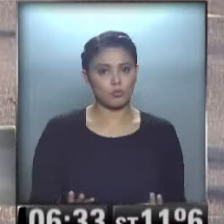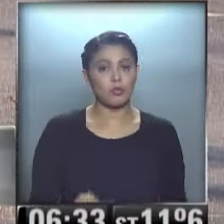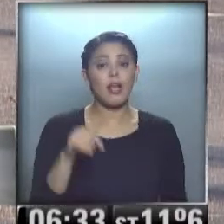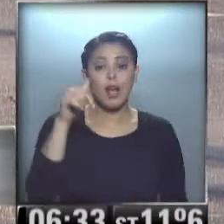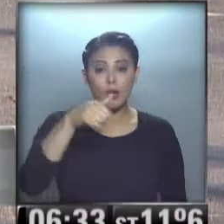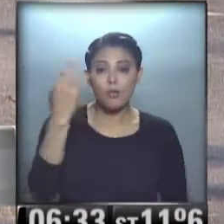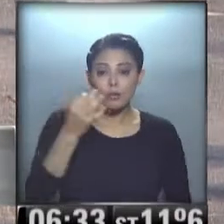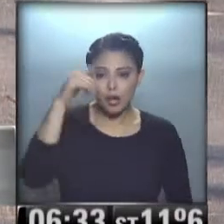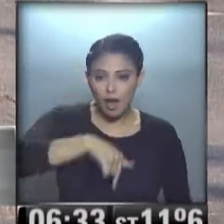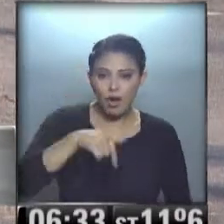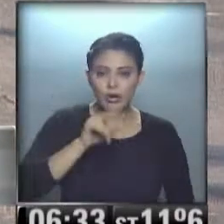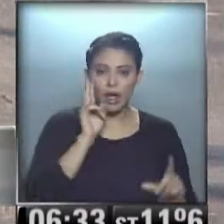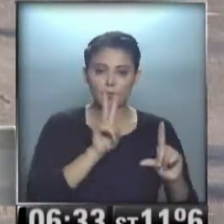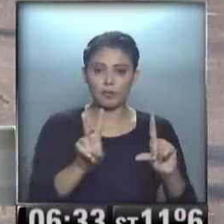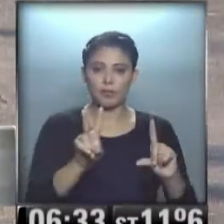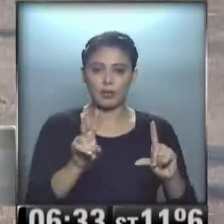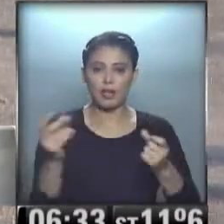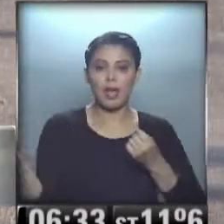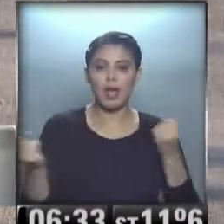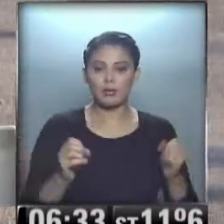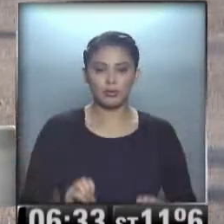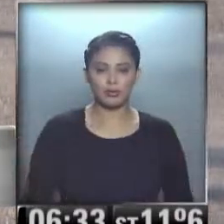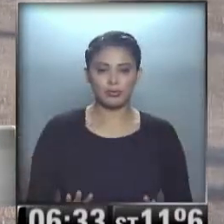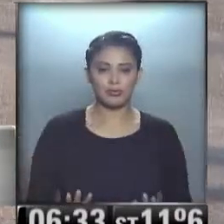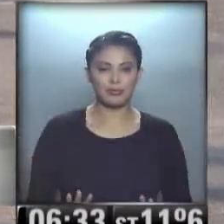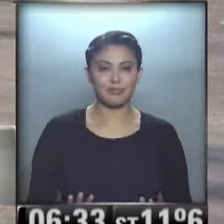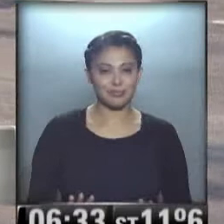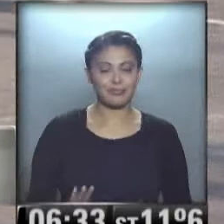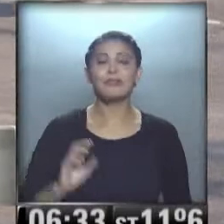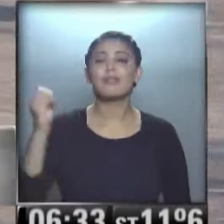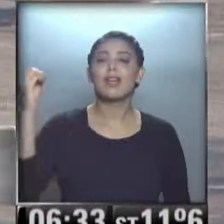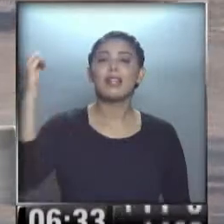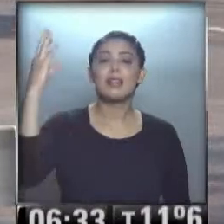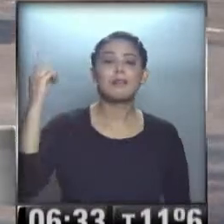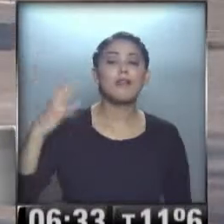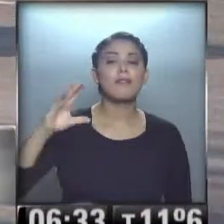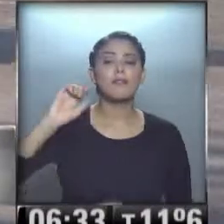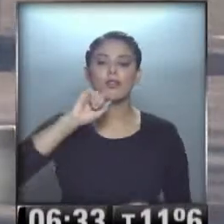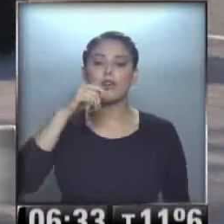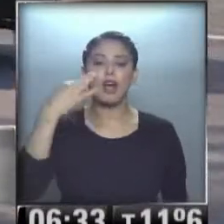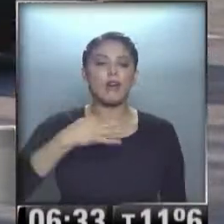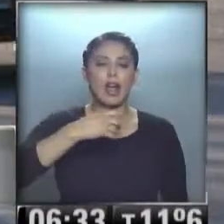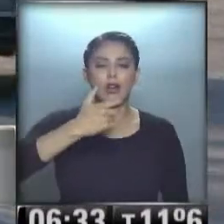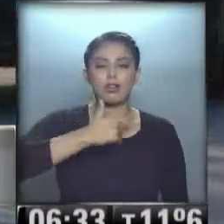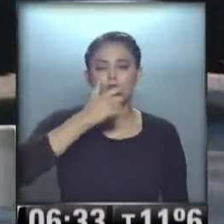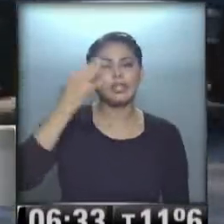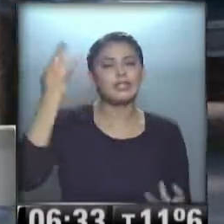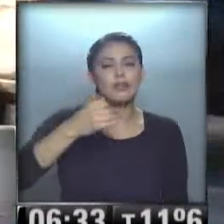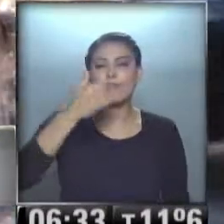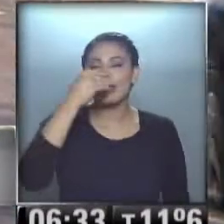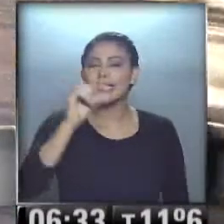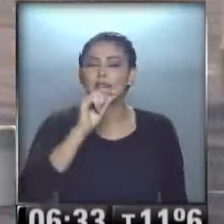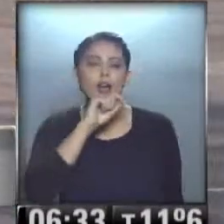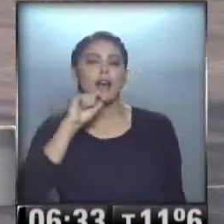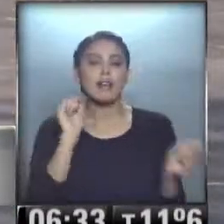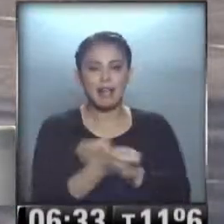este instante vemos cómo el vehículo incendió las luces. Semáforo rojo que está en minutos, seguramente va a pasar en verde y va a aumentar